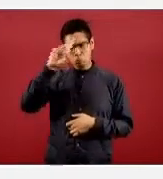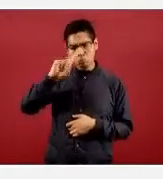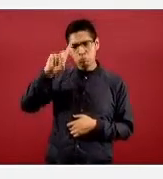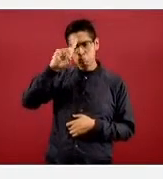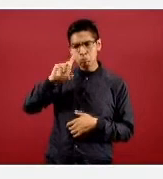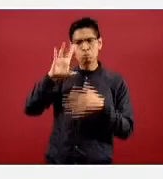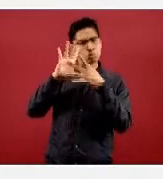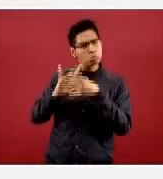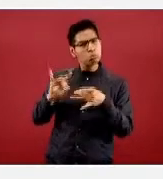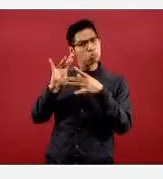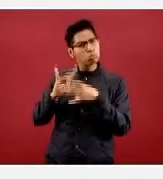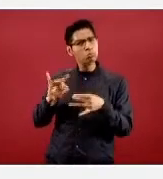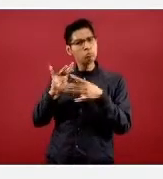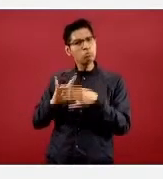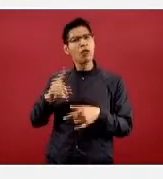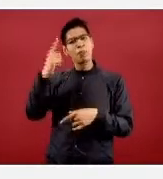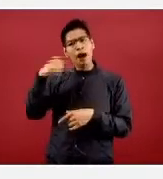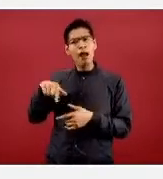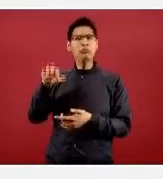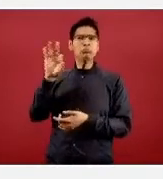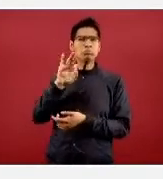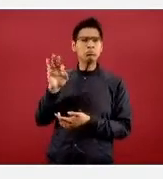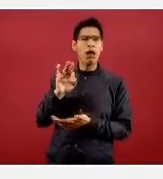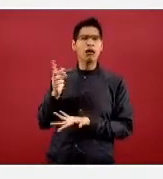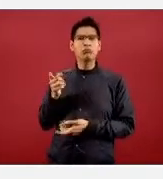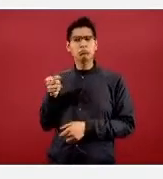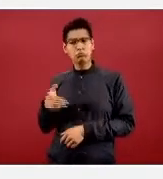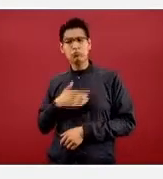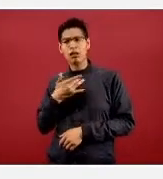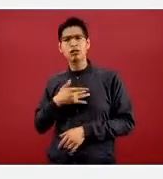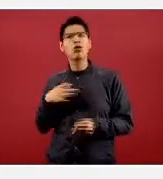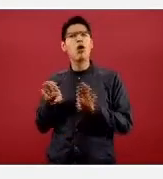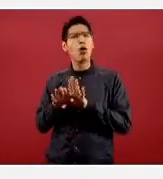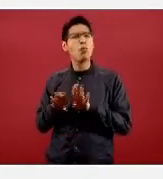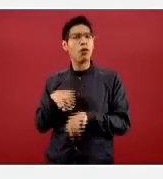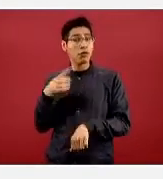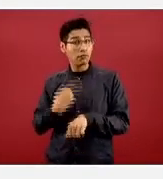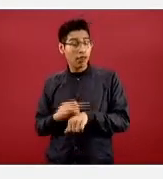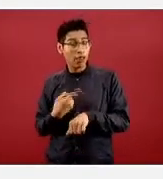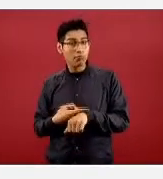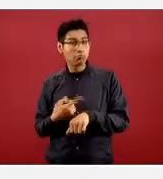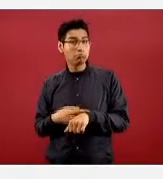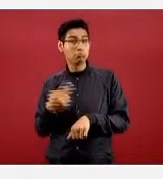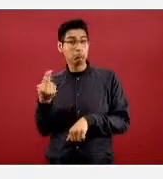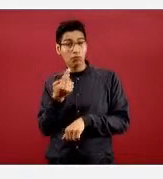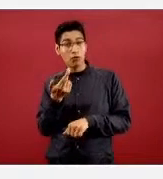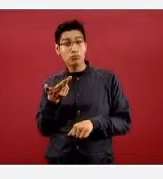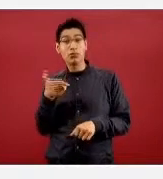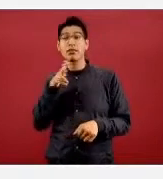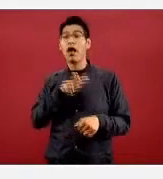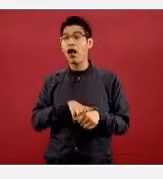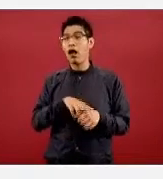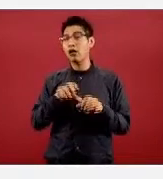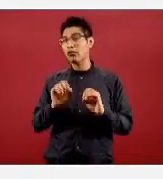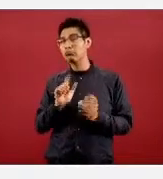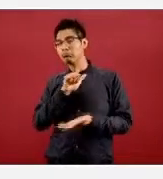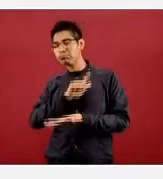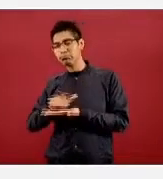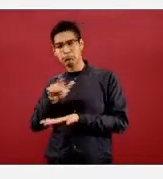en el autocuidado con relación a sus síntomas que pudiera presentar la propia persona o algún miembro de su familia.